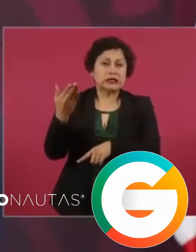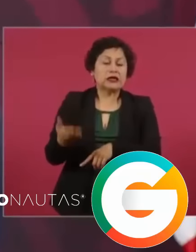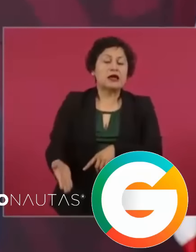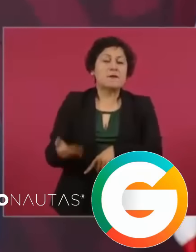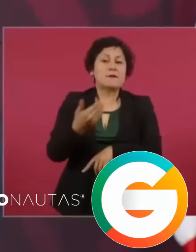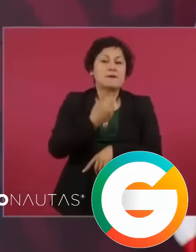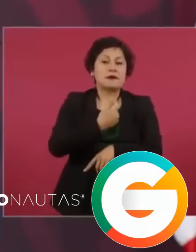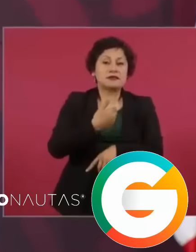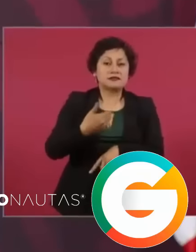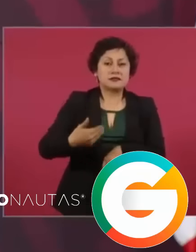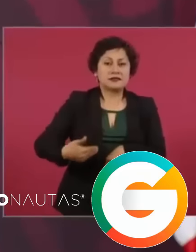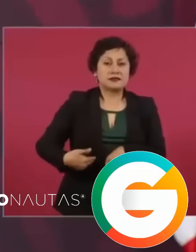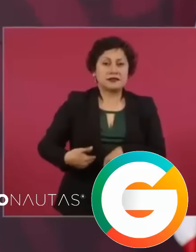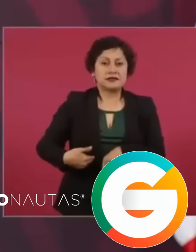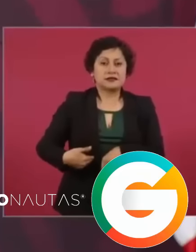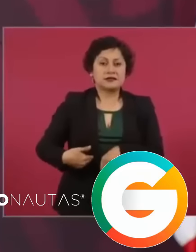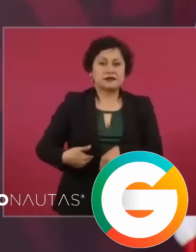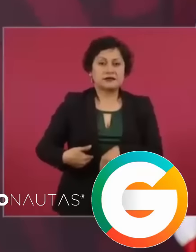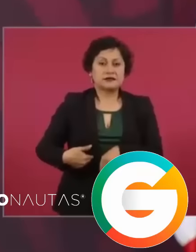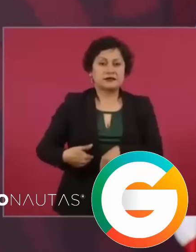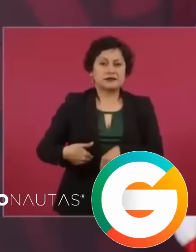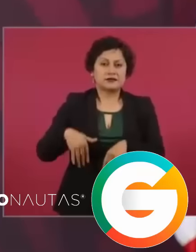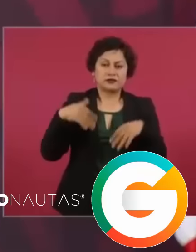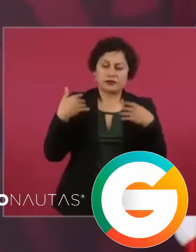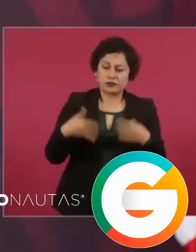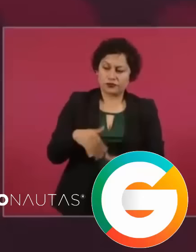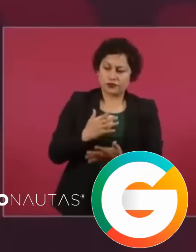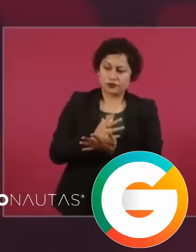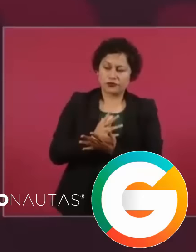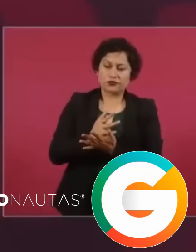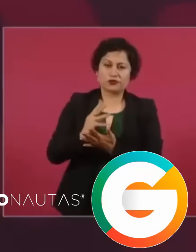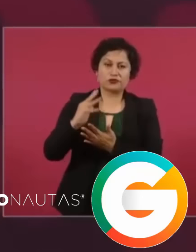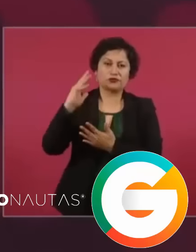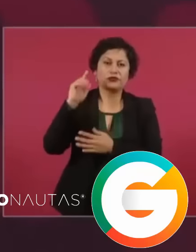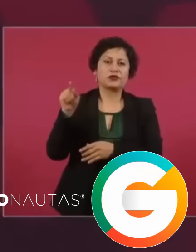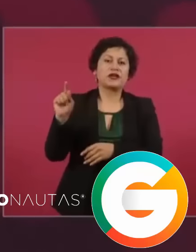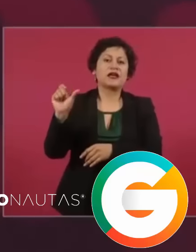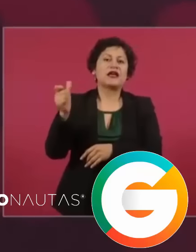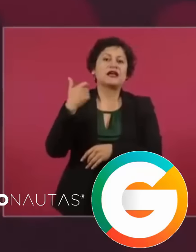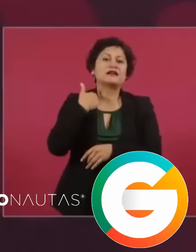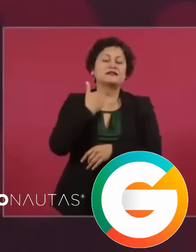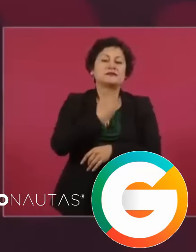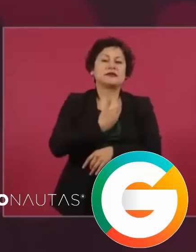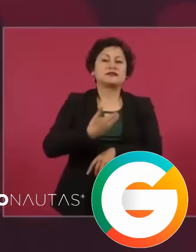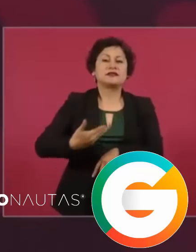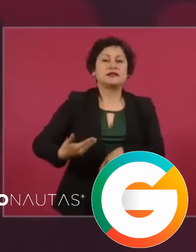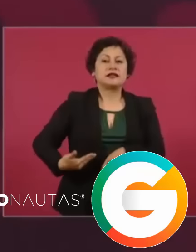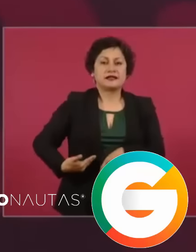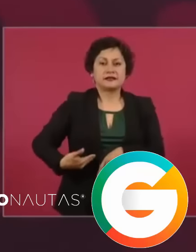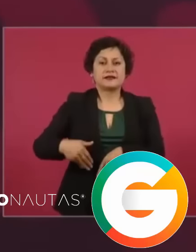ya en el ridículo, ¿no?, el expresidente Calderón,